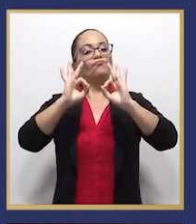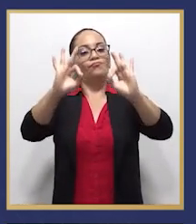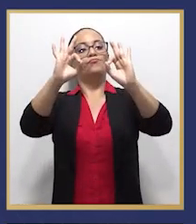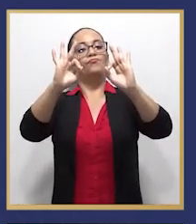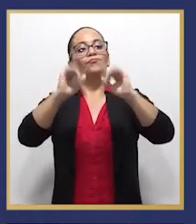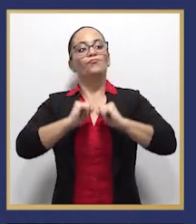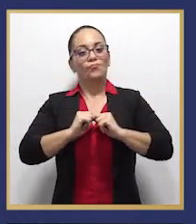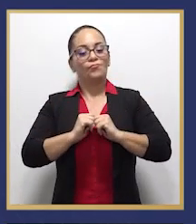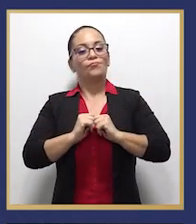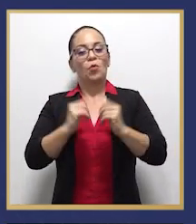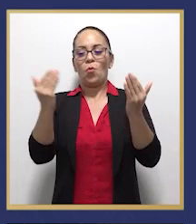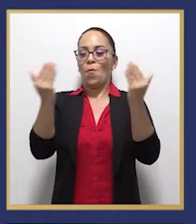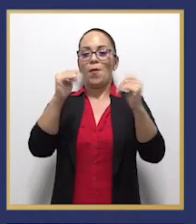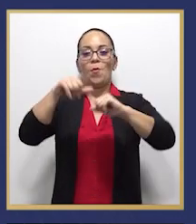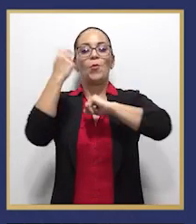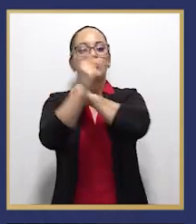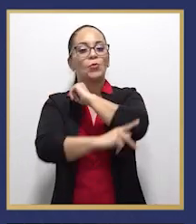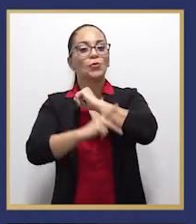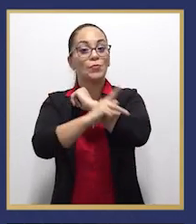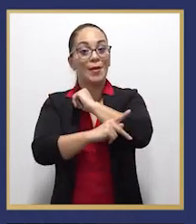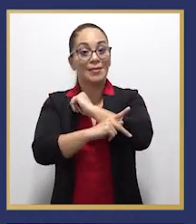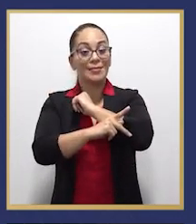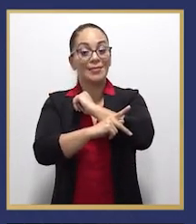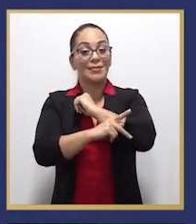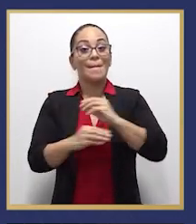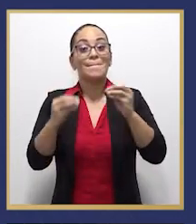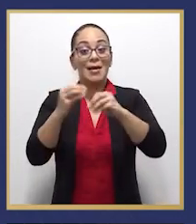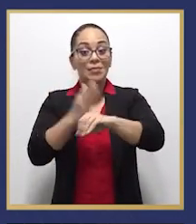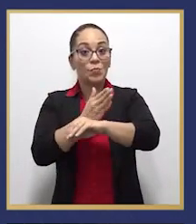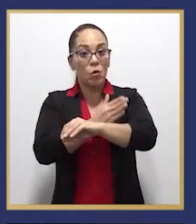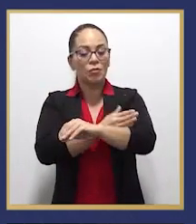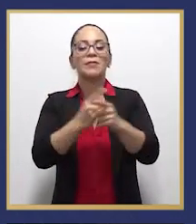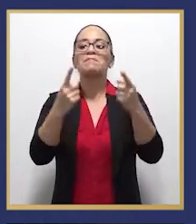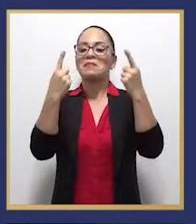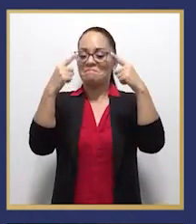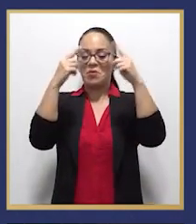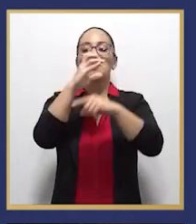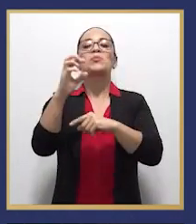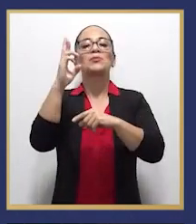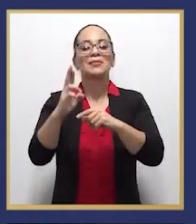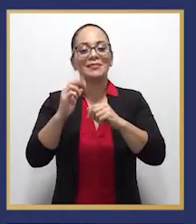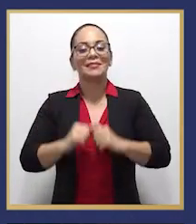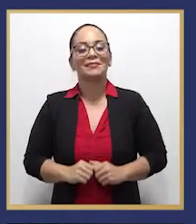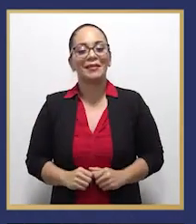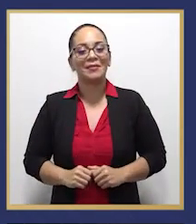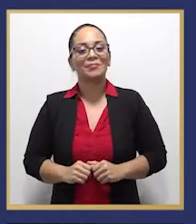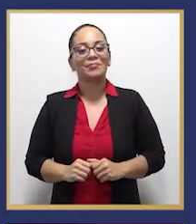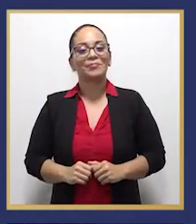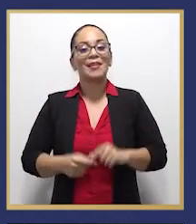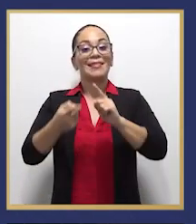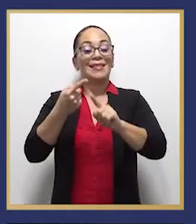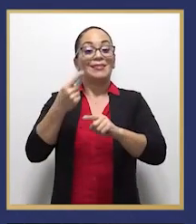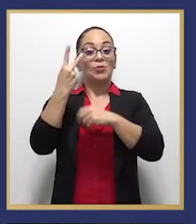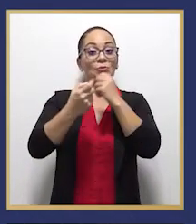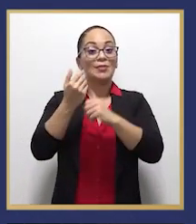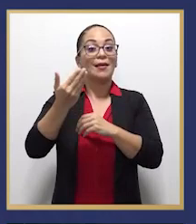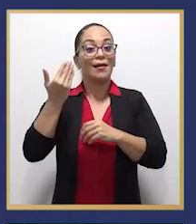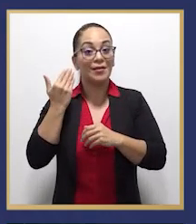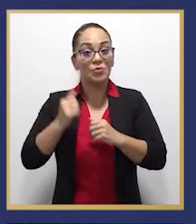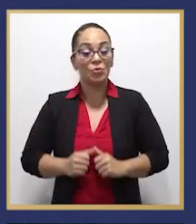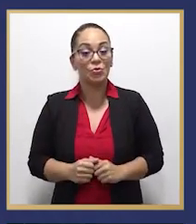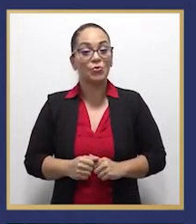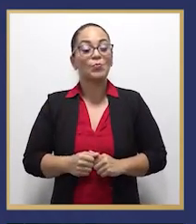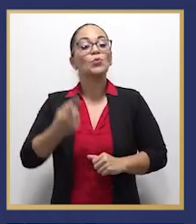corresponde entre las naciones más prósperas del mundo desde hace 2